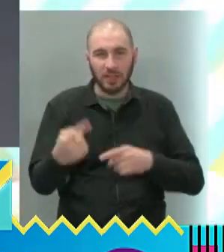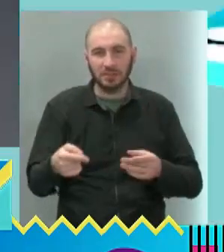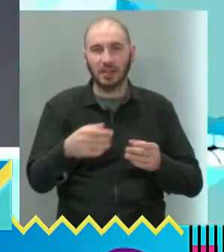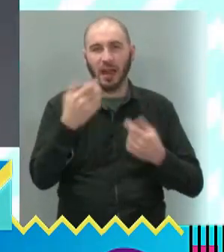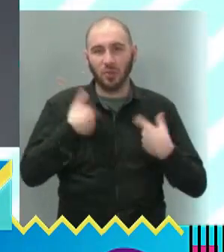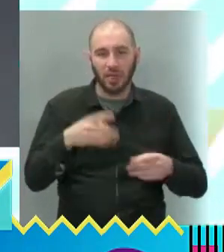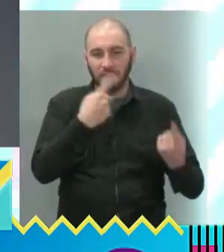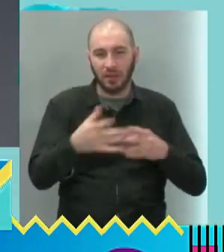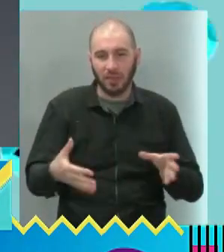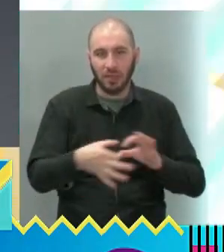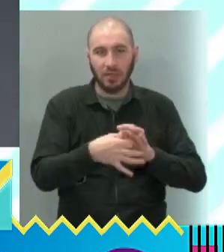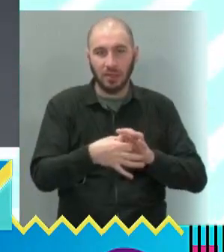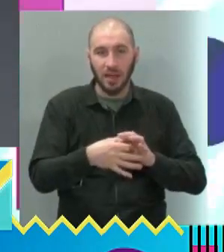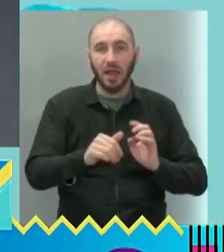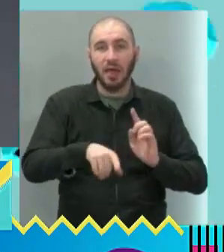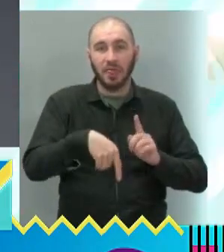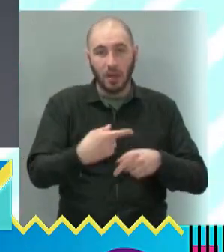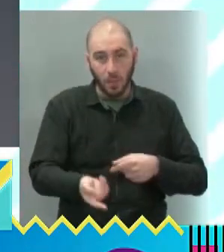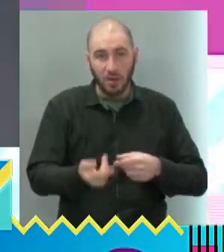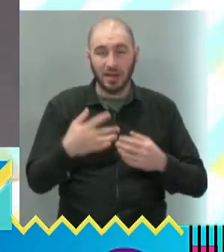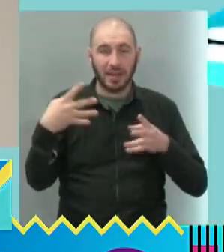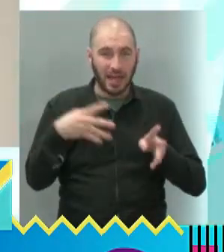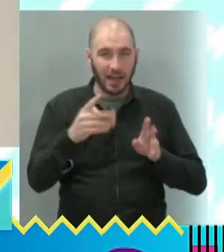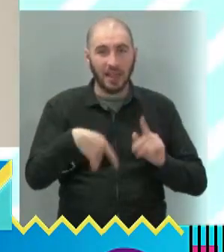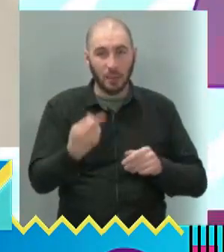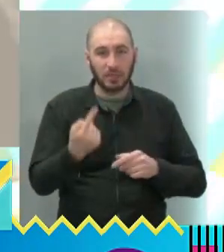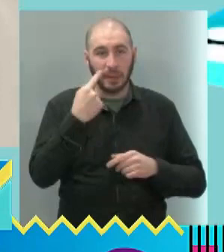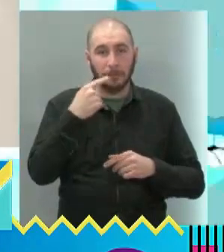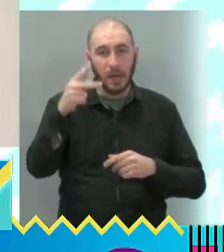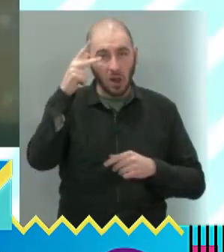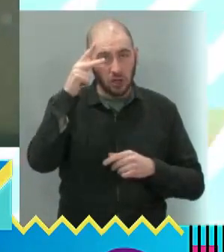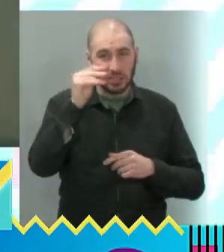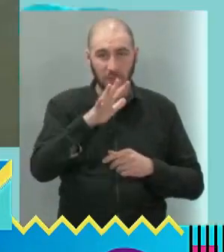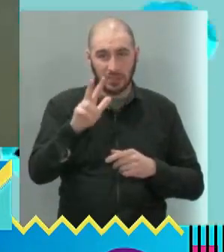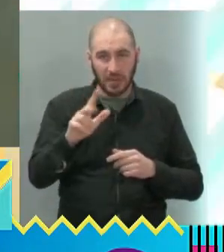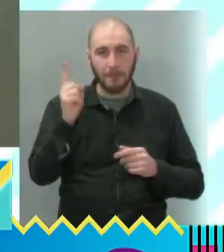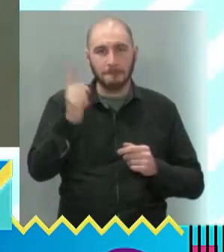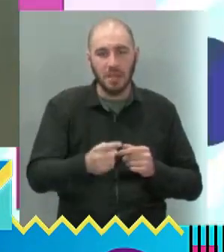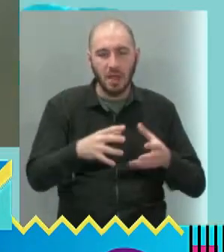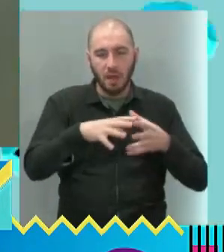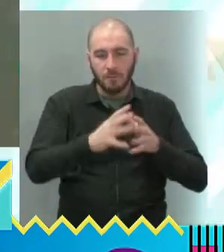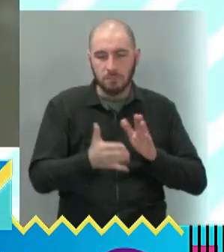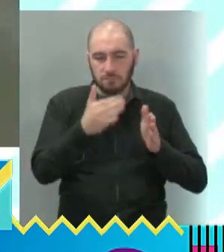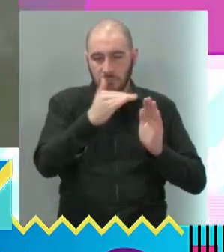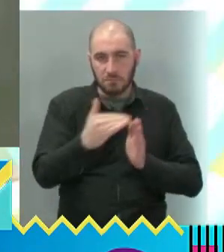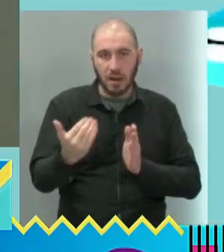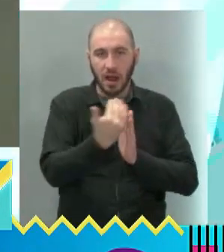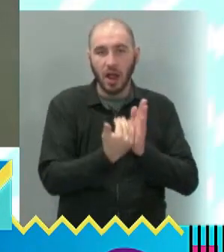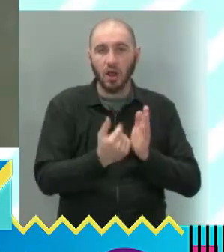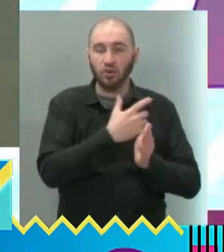diferente naturaleza. Y luego de estas guerras, en 1853 establecemos un sistema de